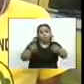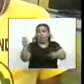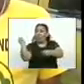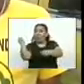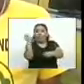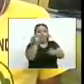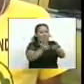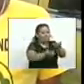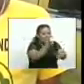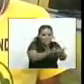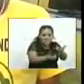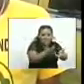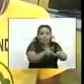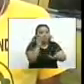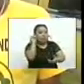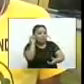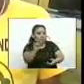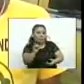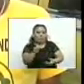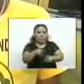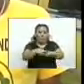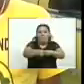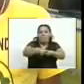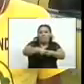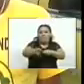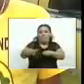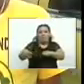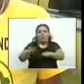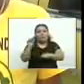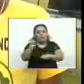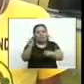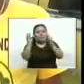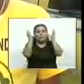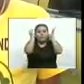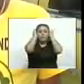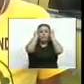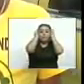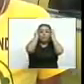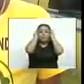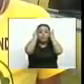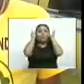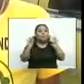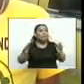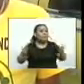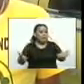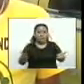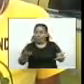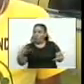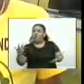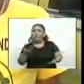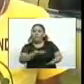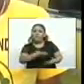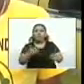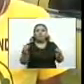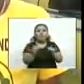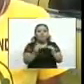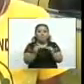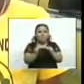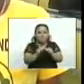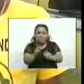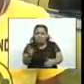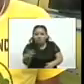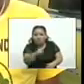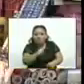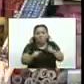Son productos que realmente pues preocupa para nosotros y de igual manera pues para las mismas